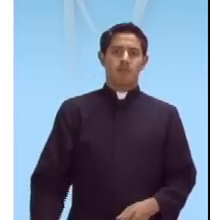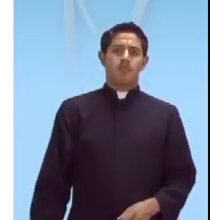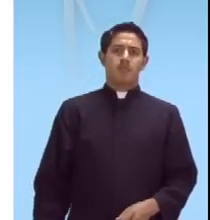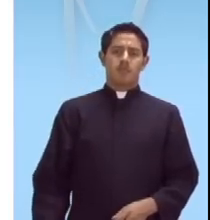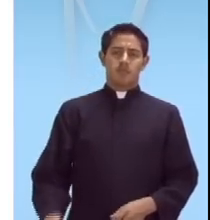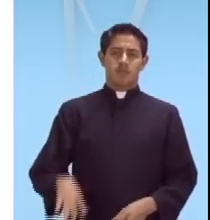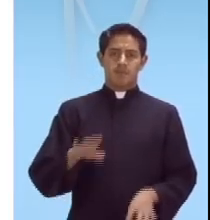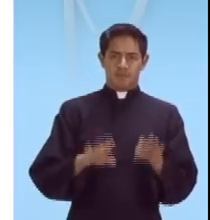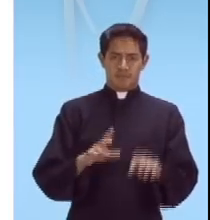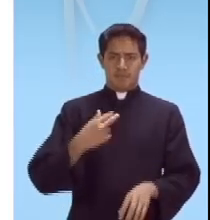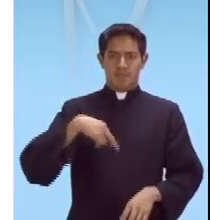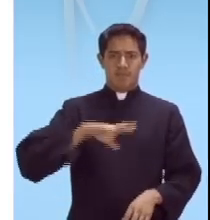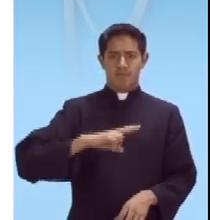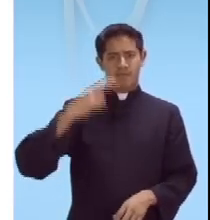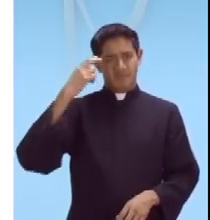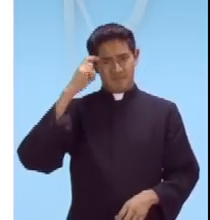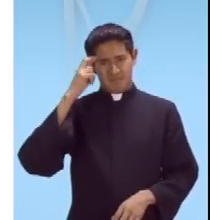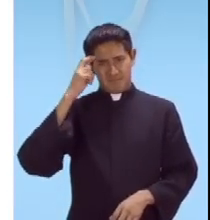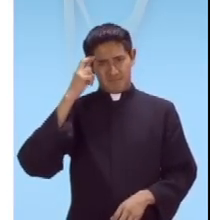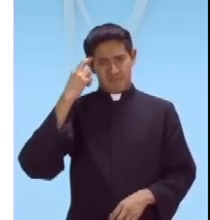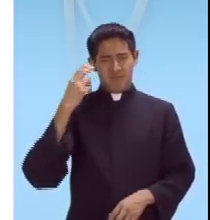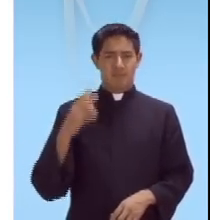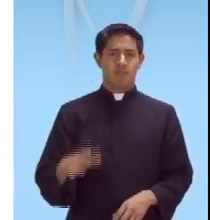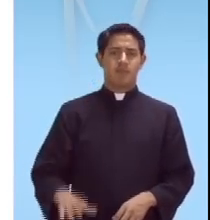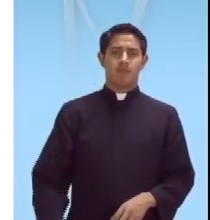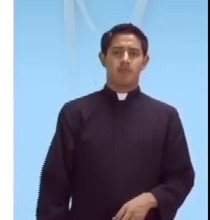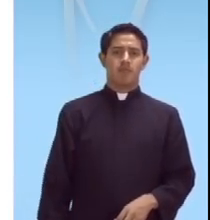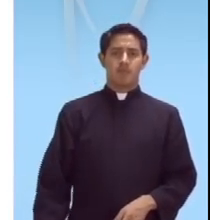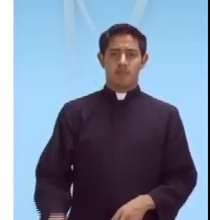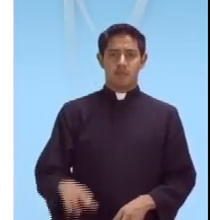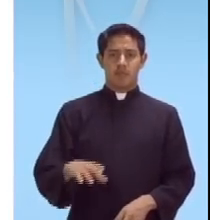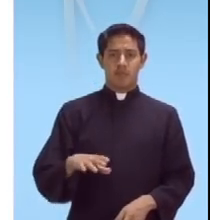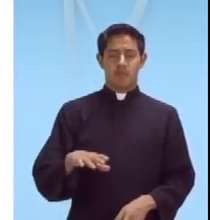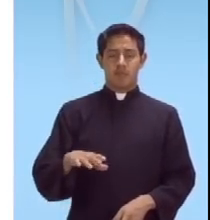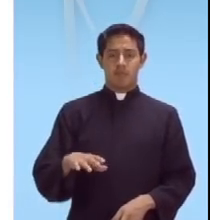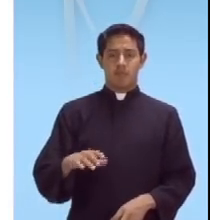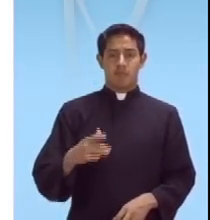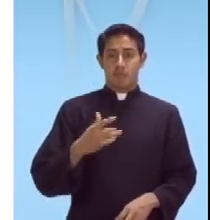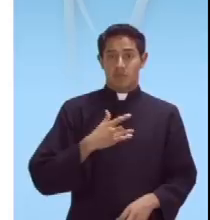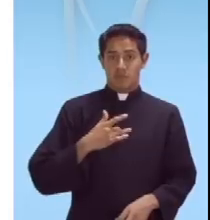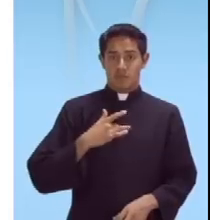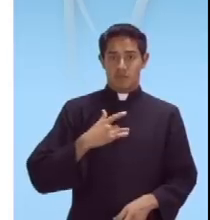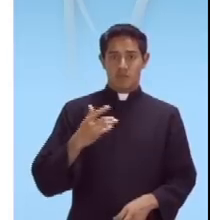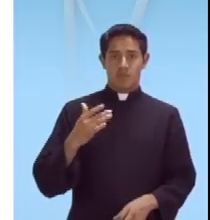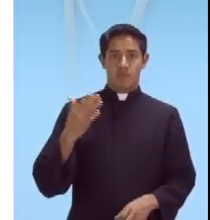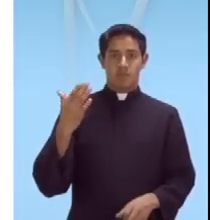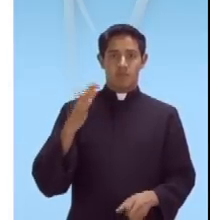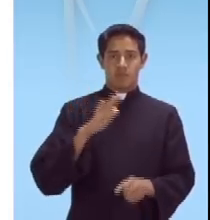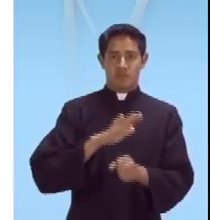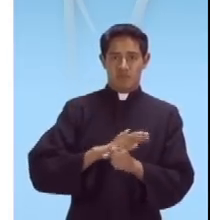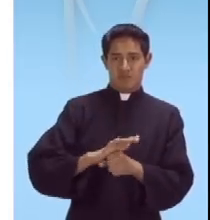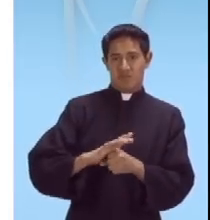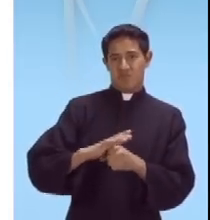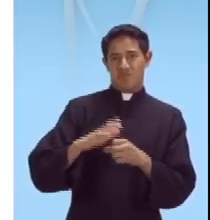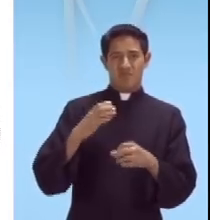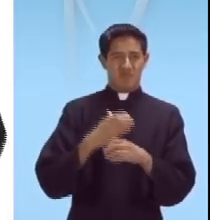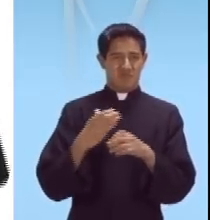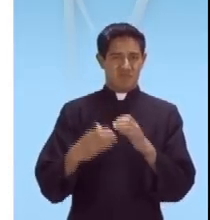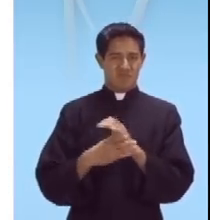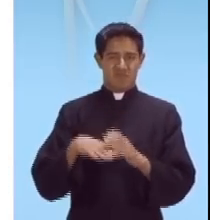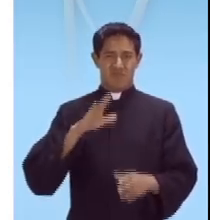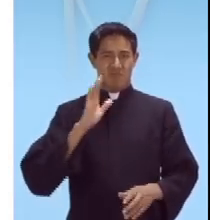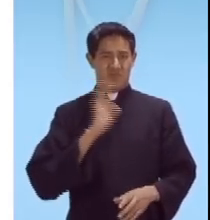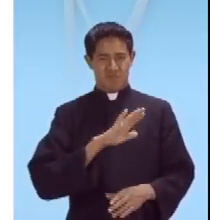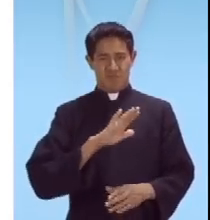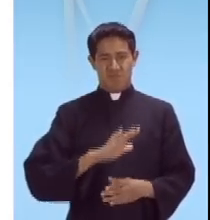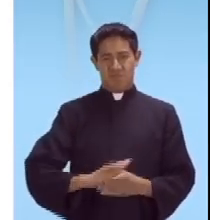y hacemos tan pesado ese corazón que pareciera que es imposible moverlo, como un árbol